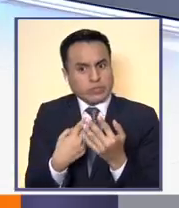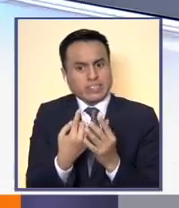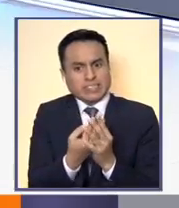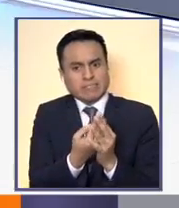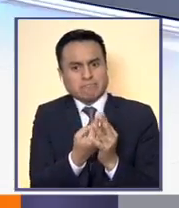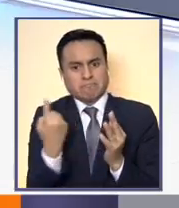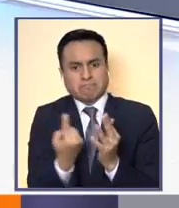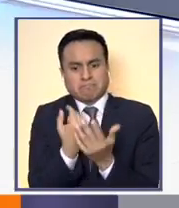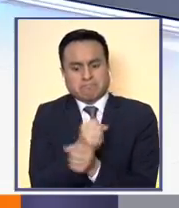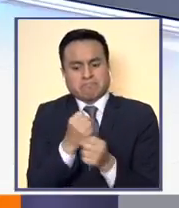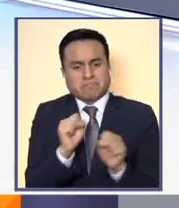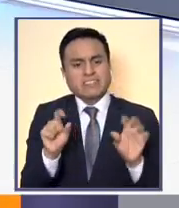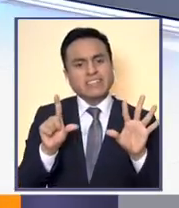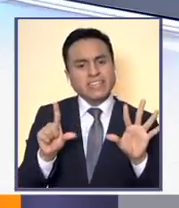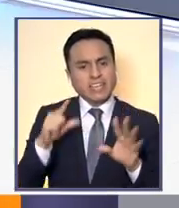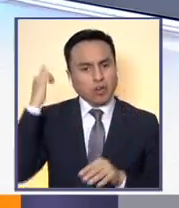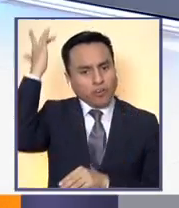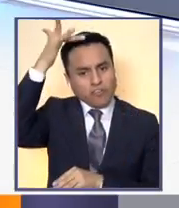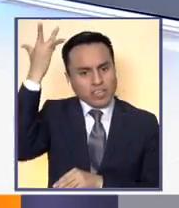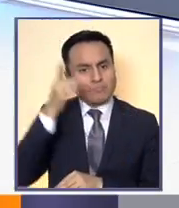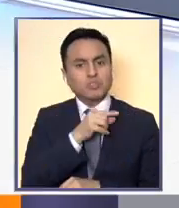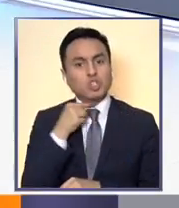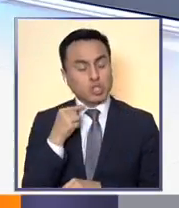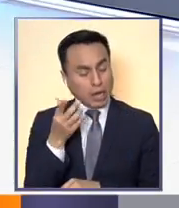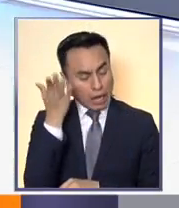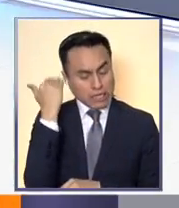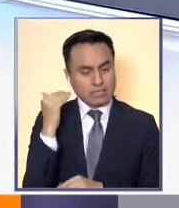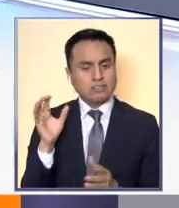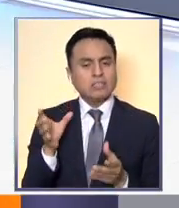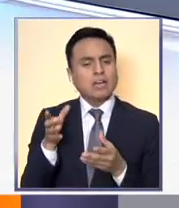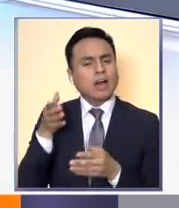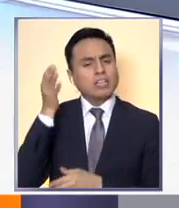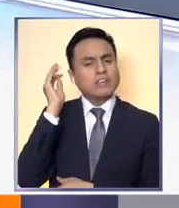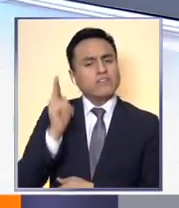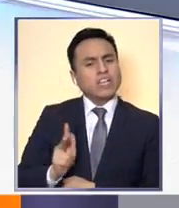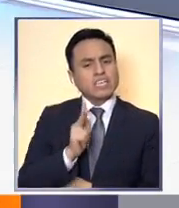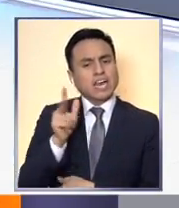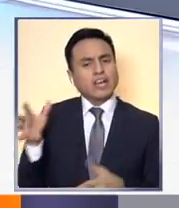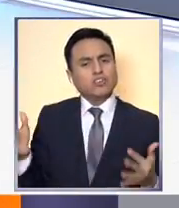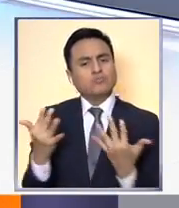obispos tras esa cita que tuvieron en el Vaticano en mayo de este año.